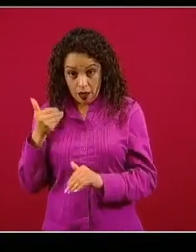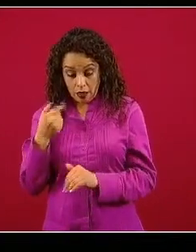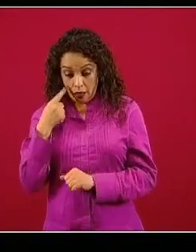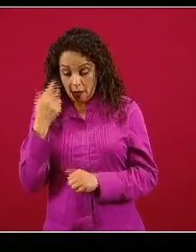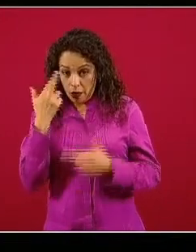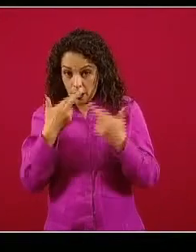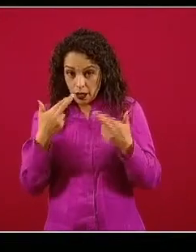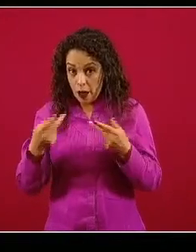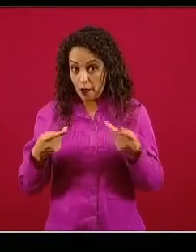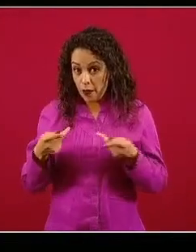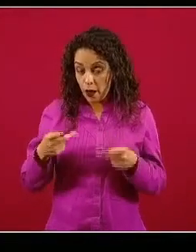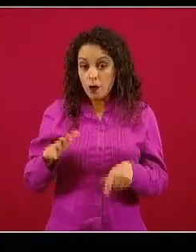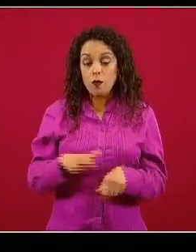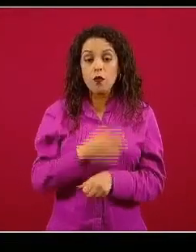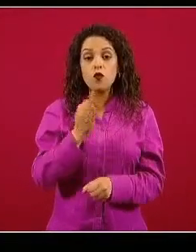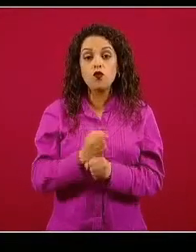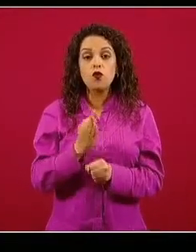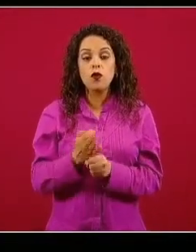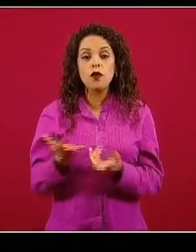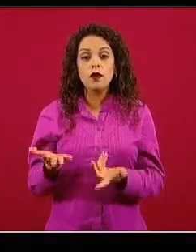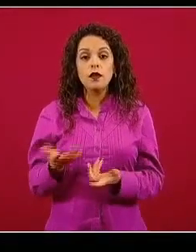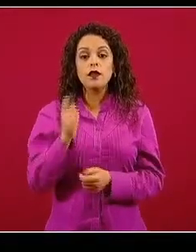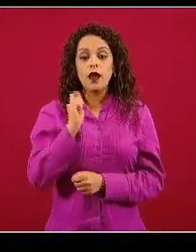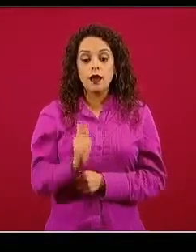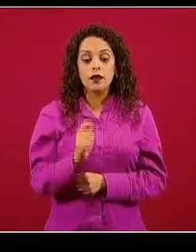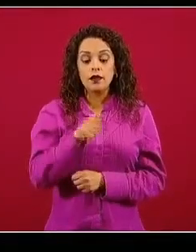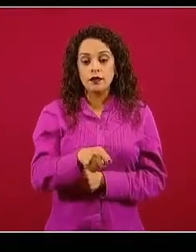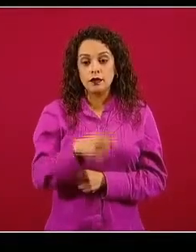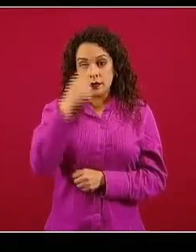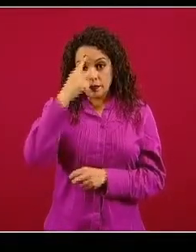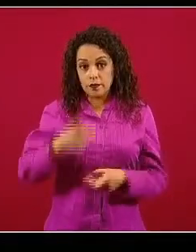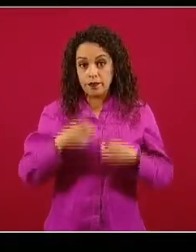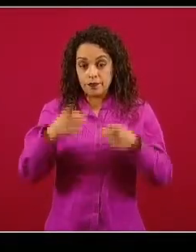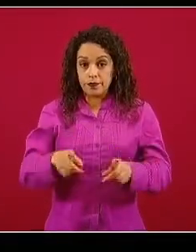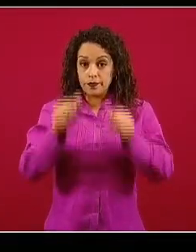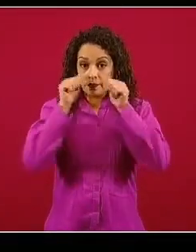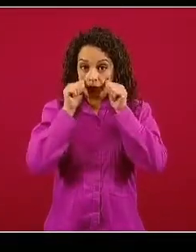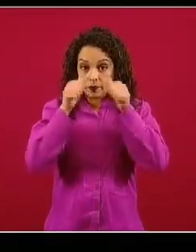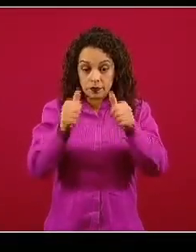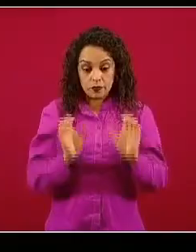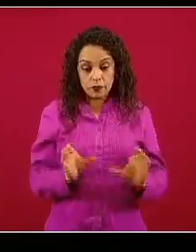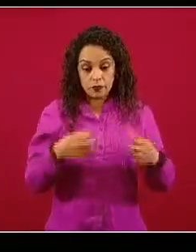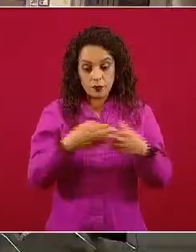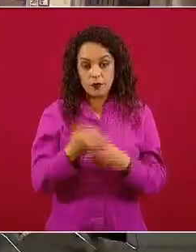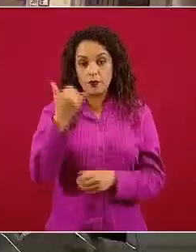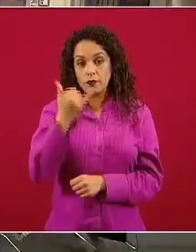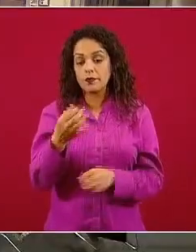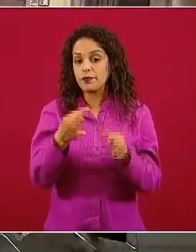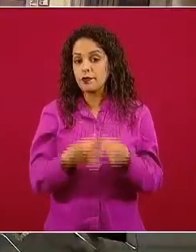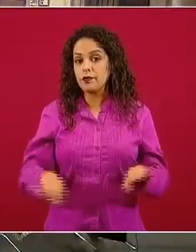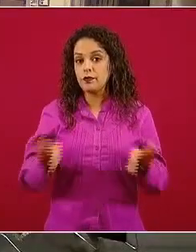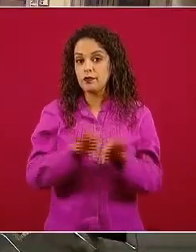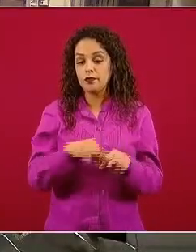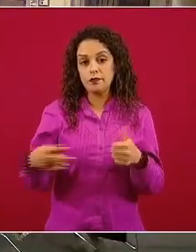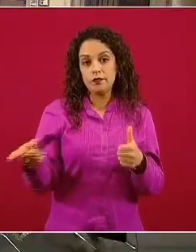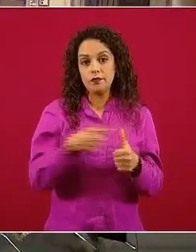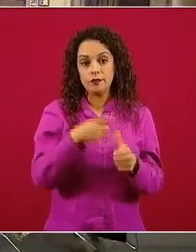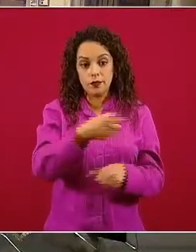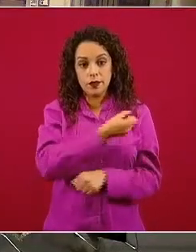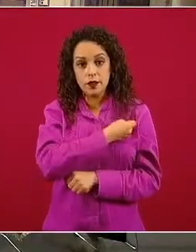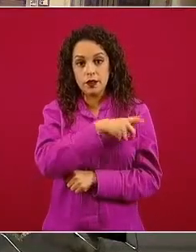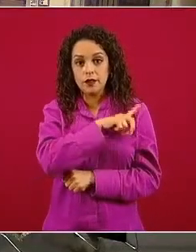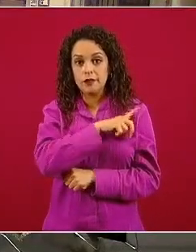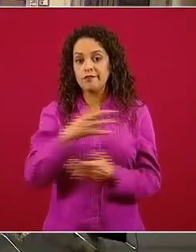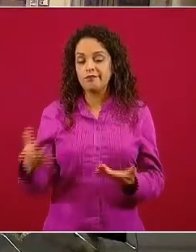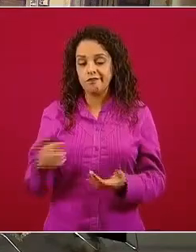ha avanzado el proceso de atención comunitaria y atención primaria para la salud. Gracias. Correcto. Qué bueno que también